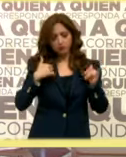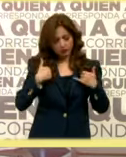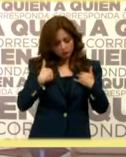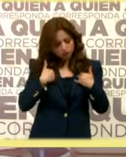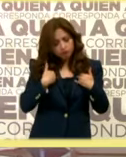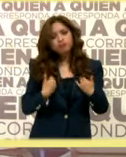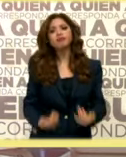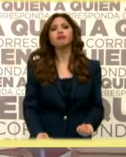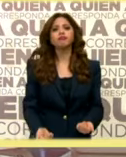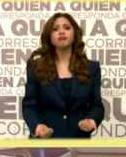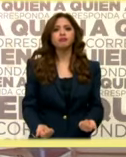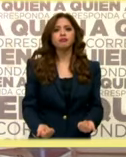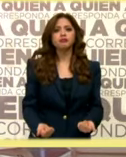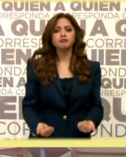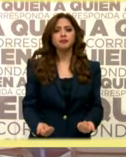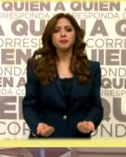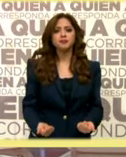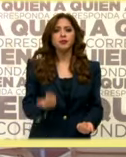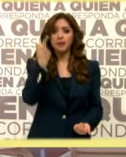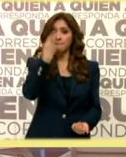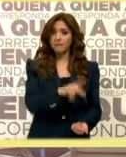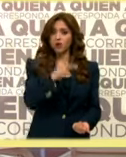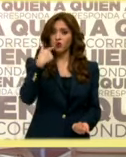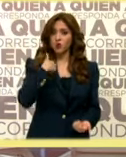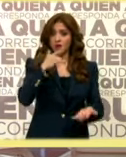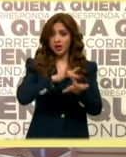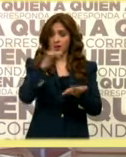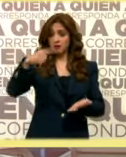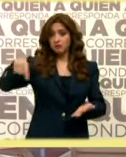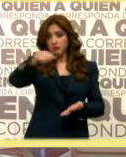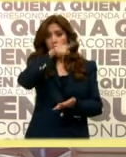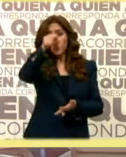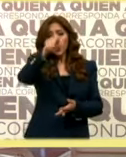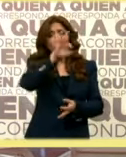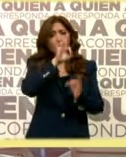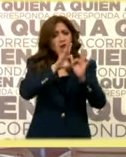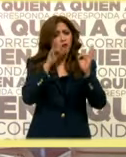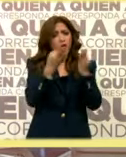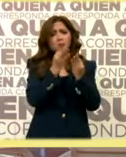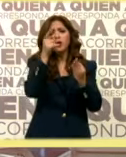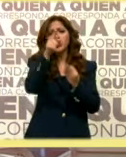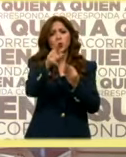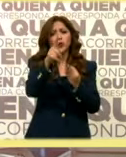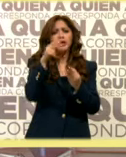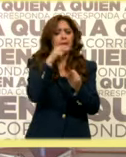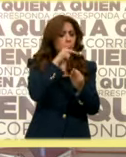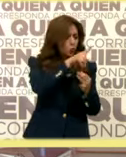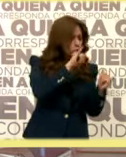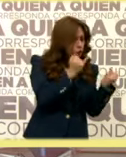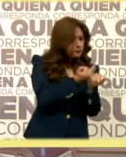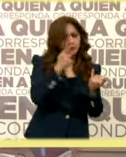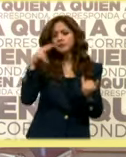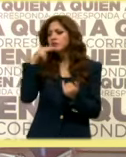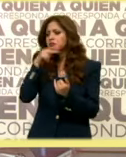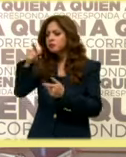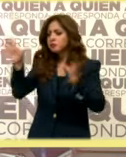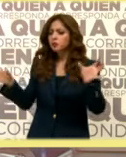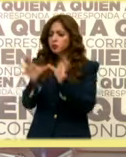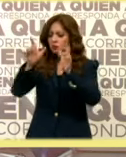sí, pero agradezco que hagan esfuerzo. Ahí está una forma. En un cambio de junta, abre la computadora